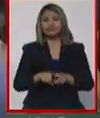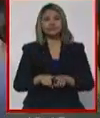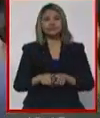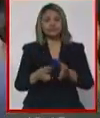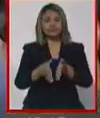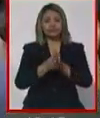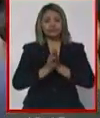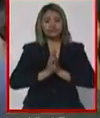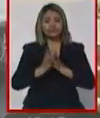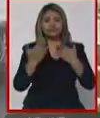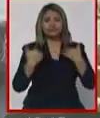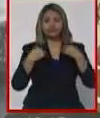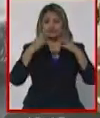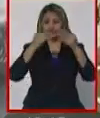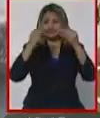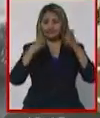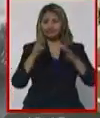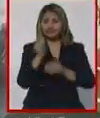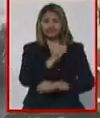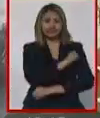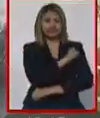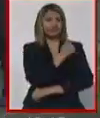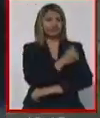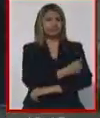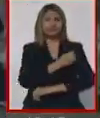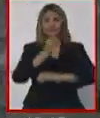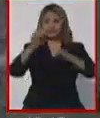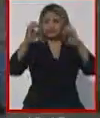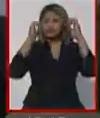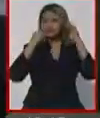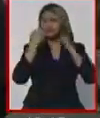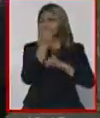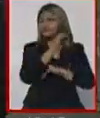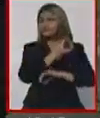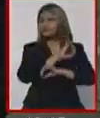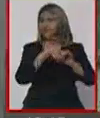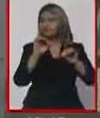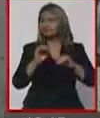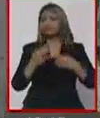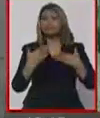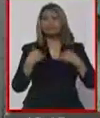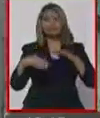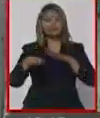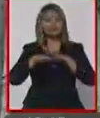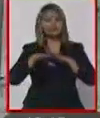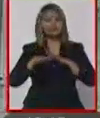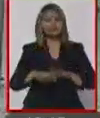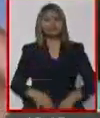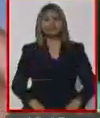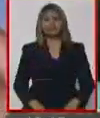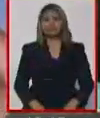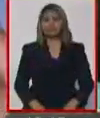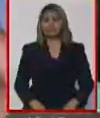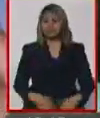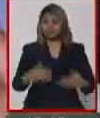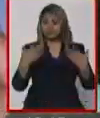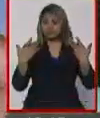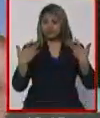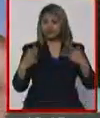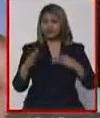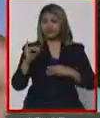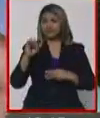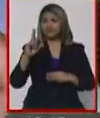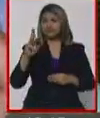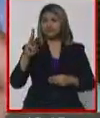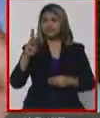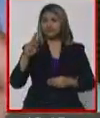a las demandas que tienen los maestros, las autoridades en Educación aseguraron de que ninguno de ellos tiene fundamento. Y se ha designado